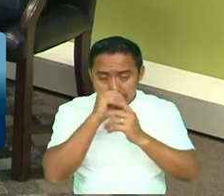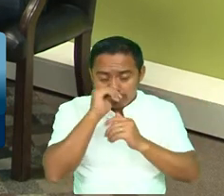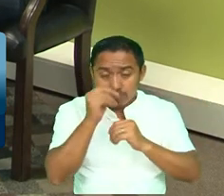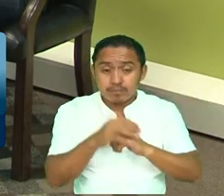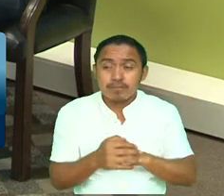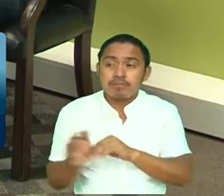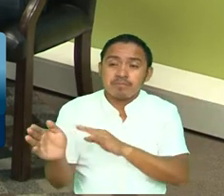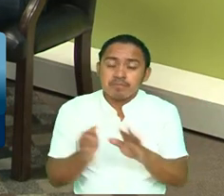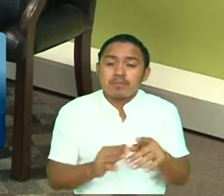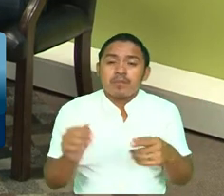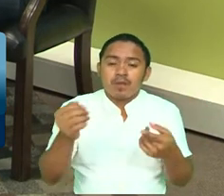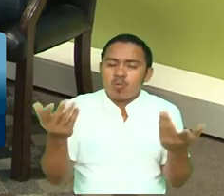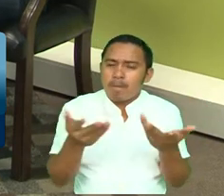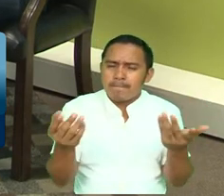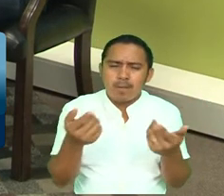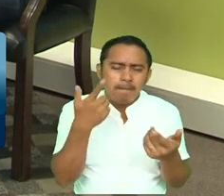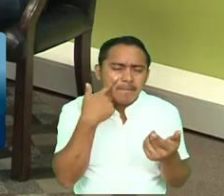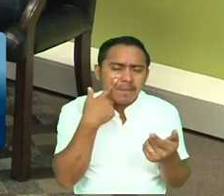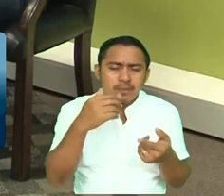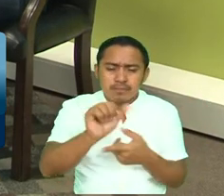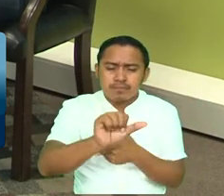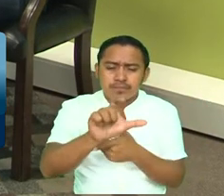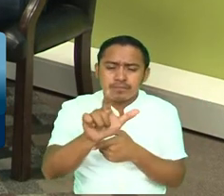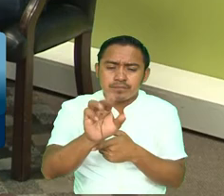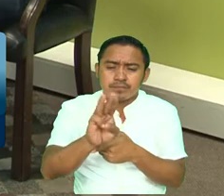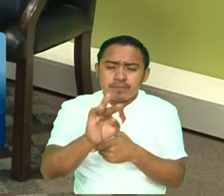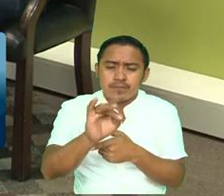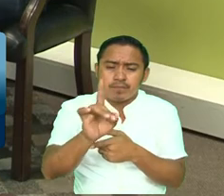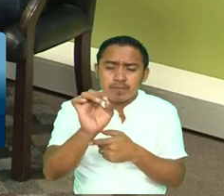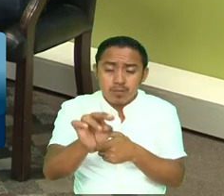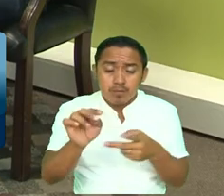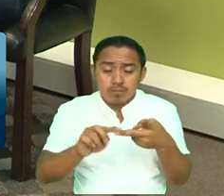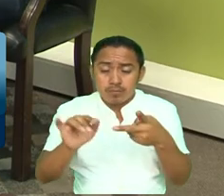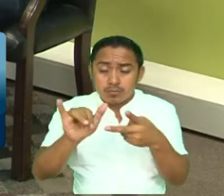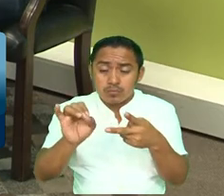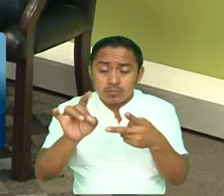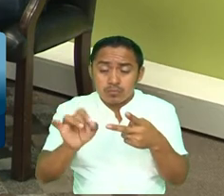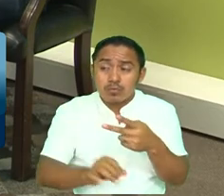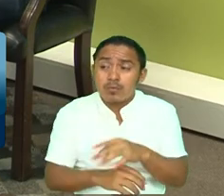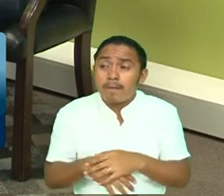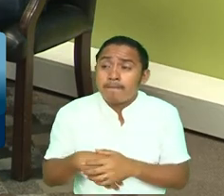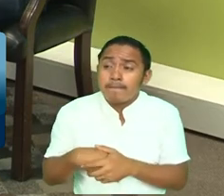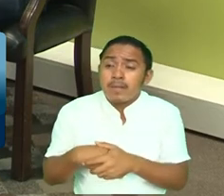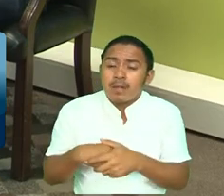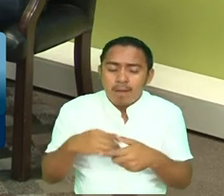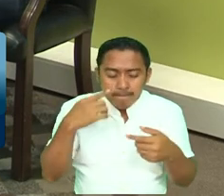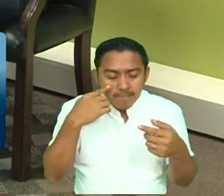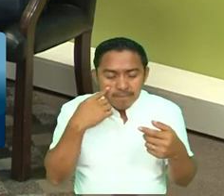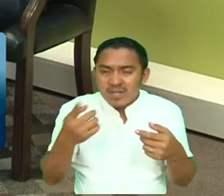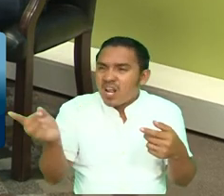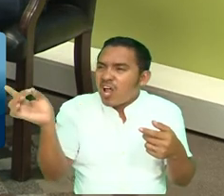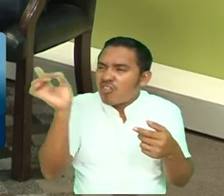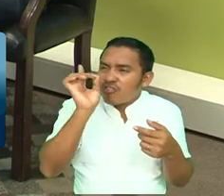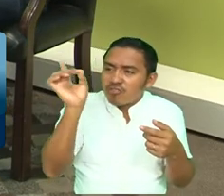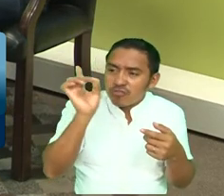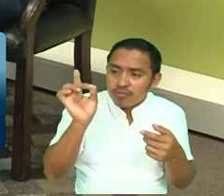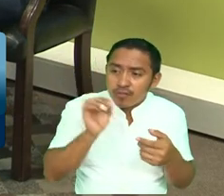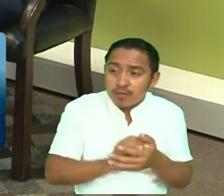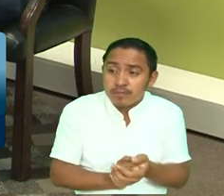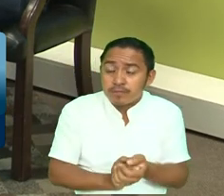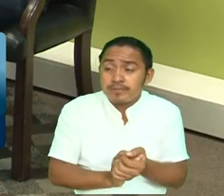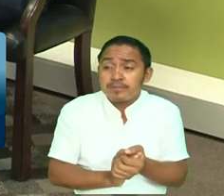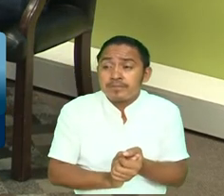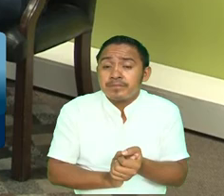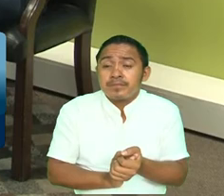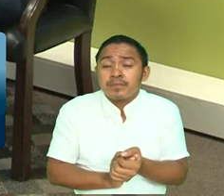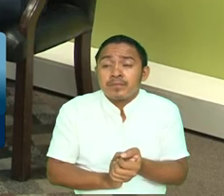prueba de almidón y yodo se basa en ver exactamente los puntos donde está sudando más. Entonces tenemos lo que son las manos y